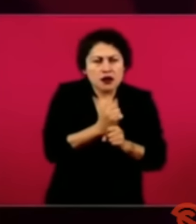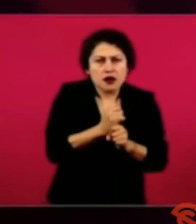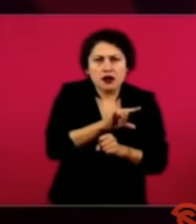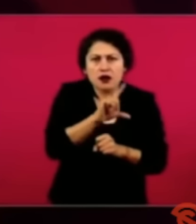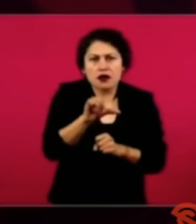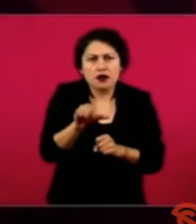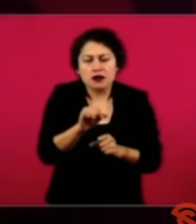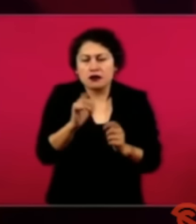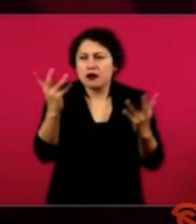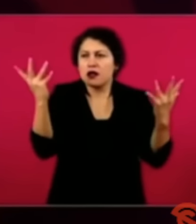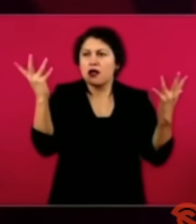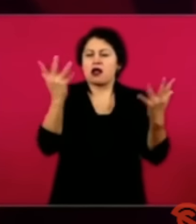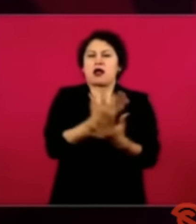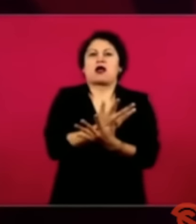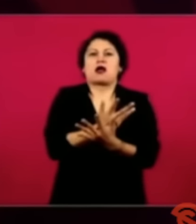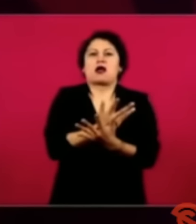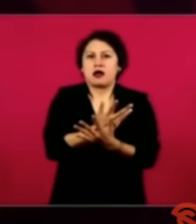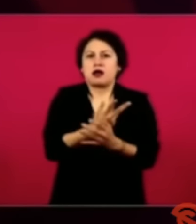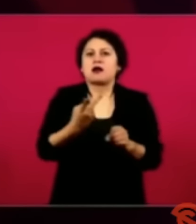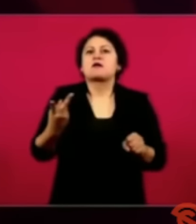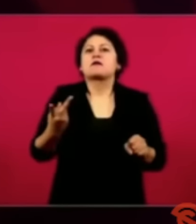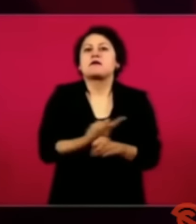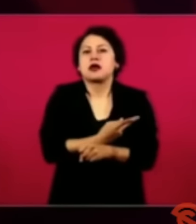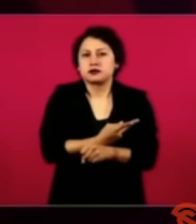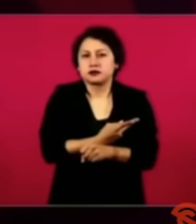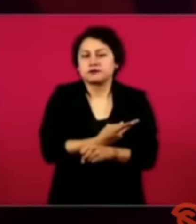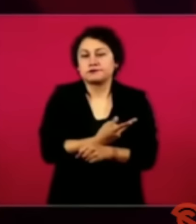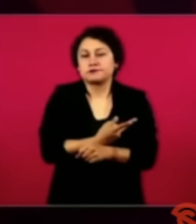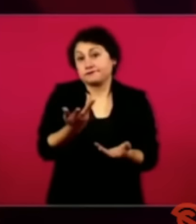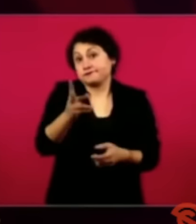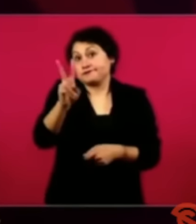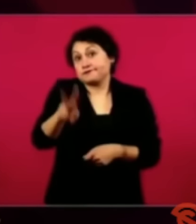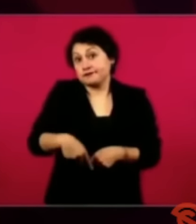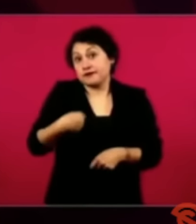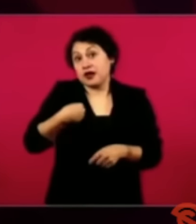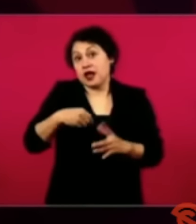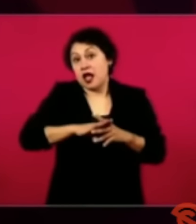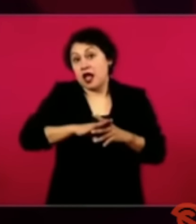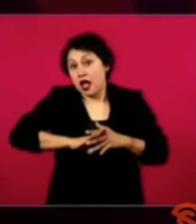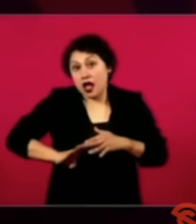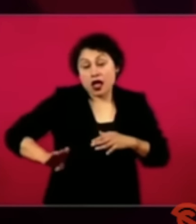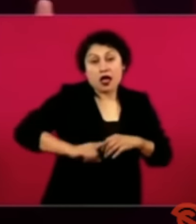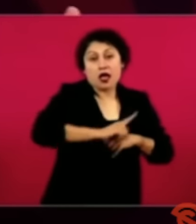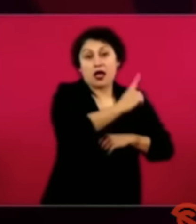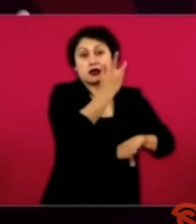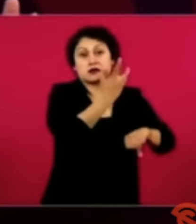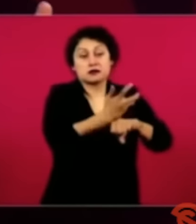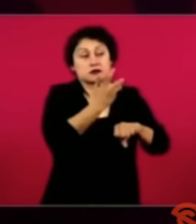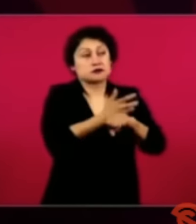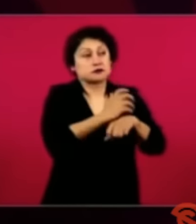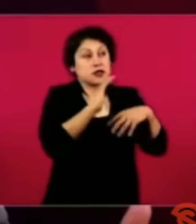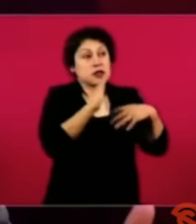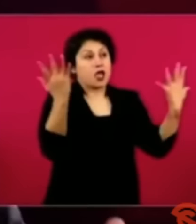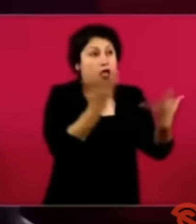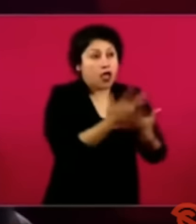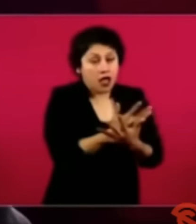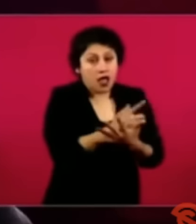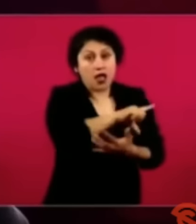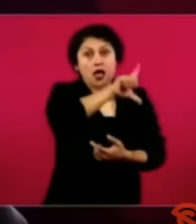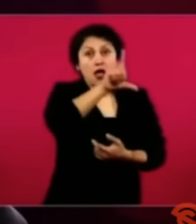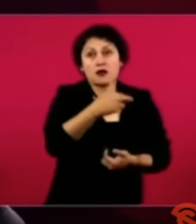cuando regresas, después de buscar el sueño americano, a buscar el sueño mexicano, y vas abajo con la